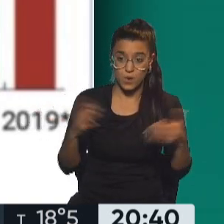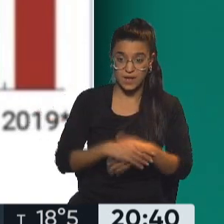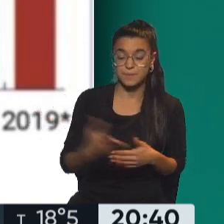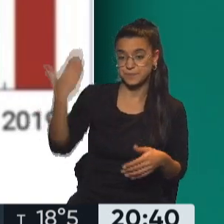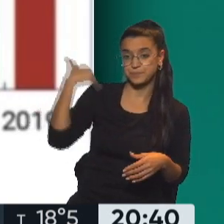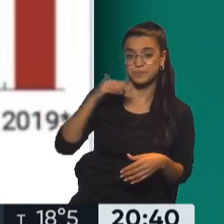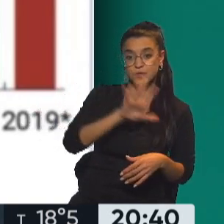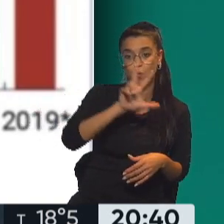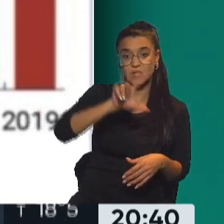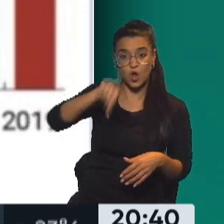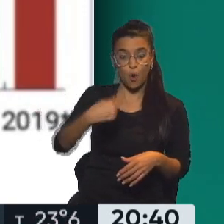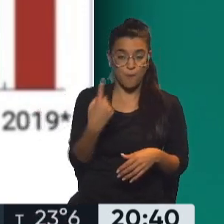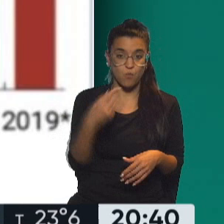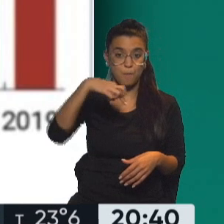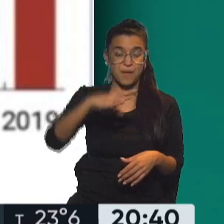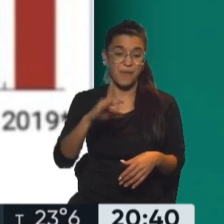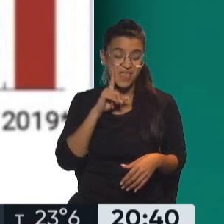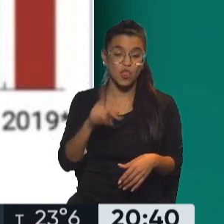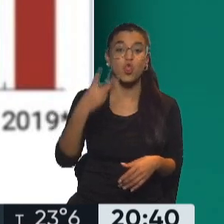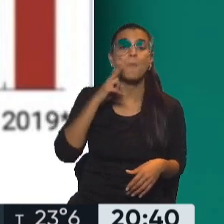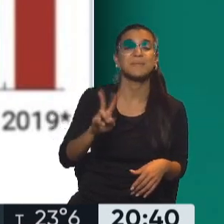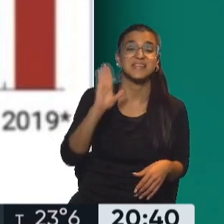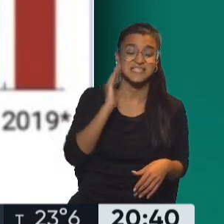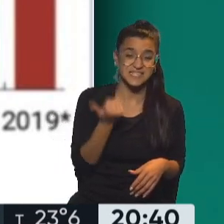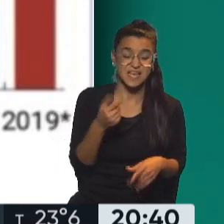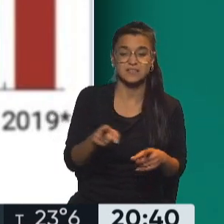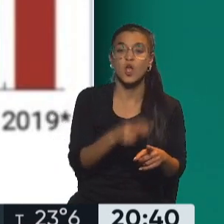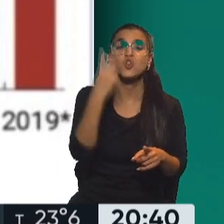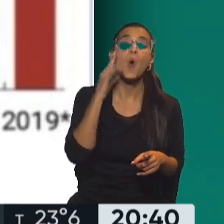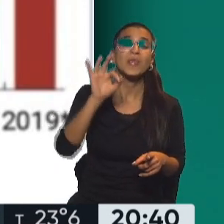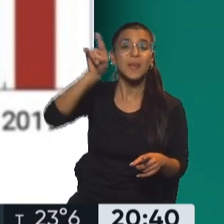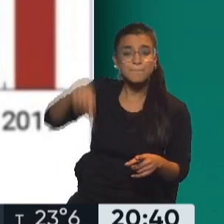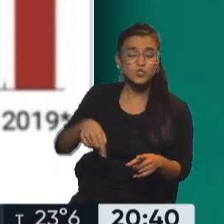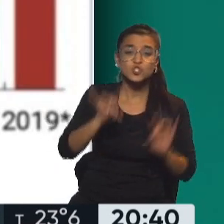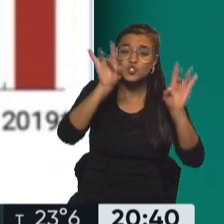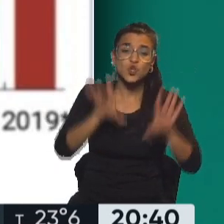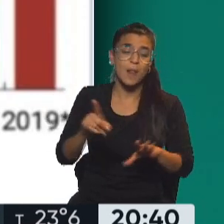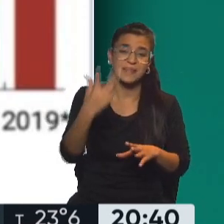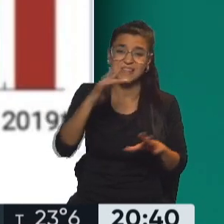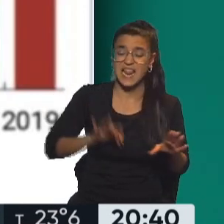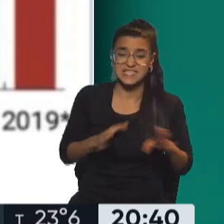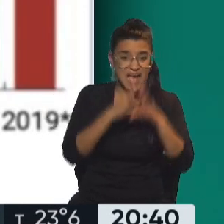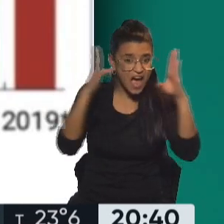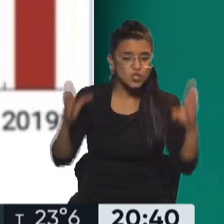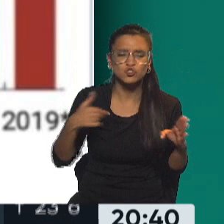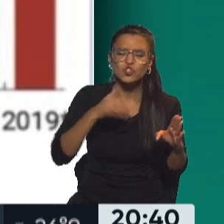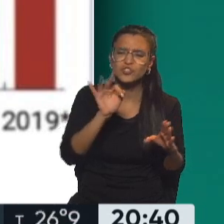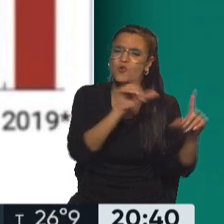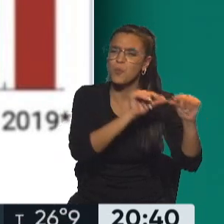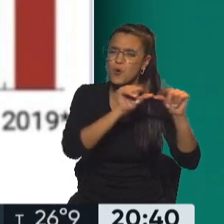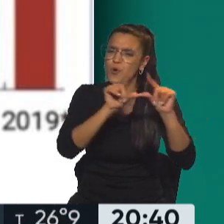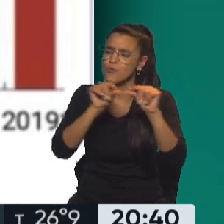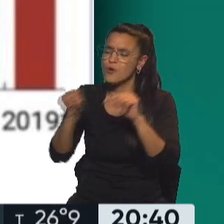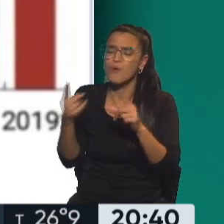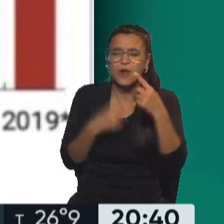del 53,1% del PBI en 2016 al 90% en solo 3 años. Sé que son muchos números, pero es